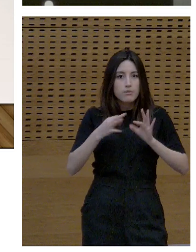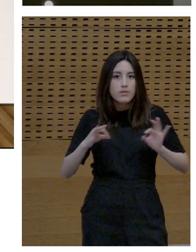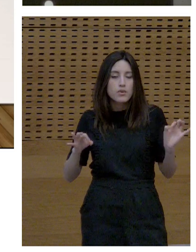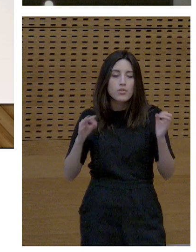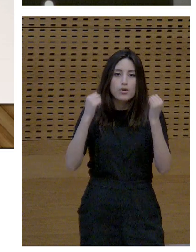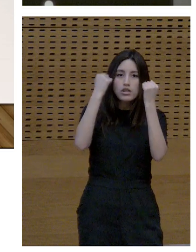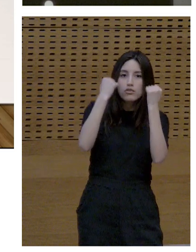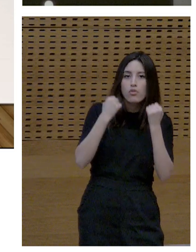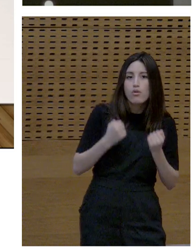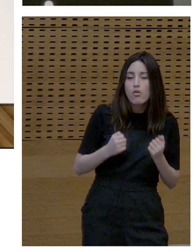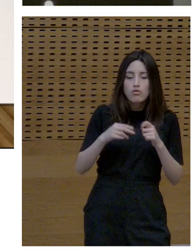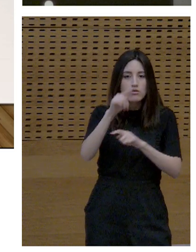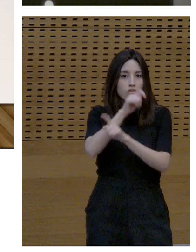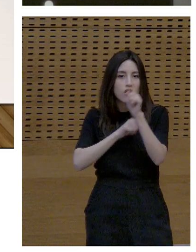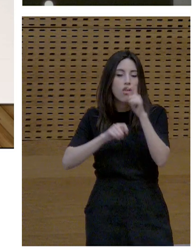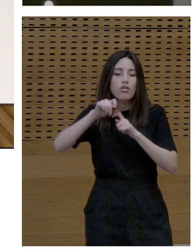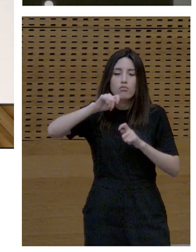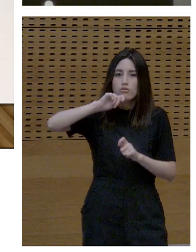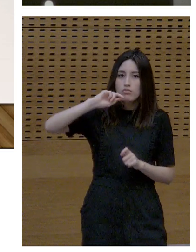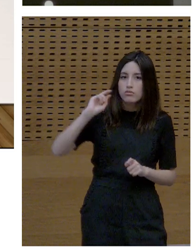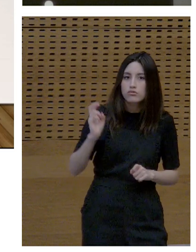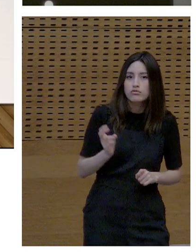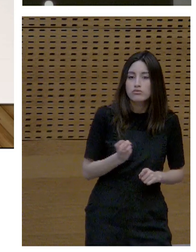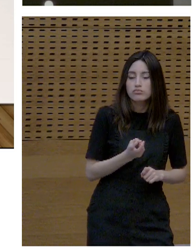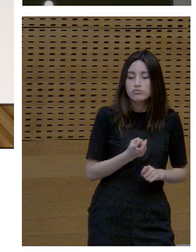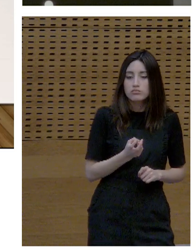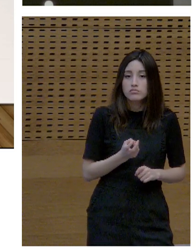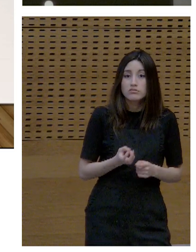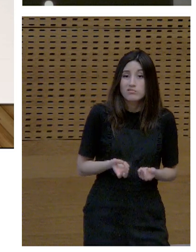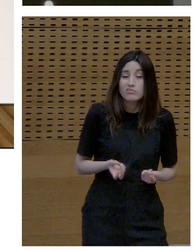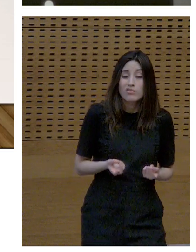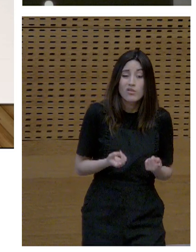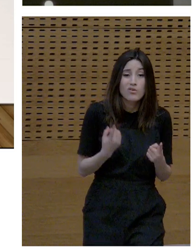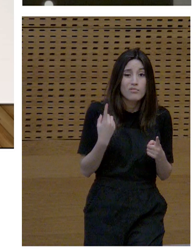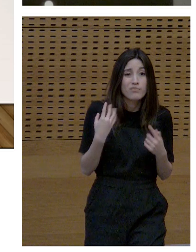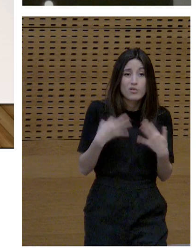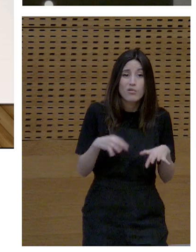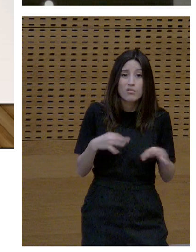las asociaciones. Lo que no se dice a veces no